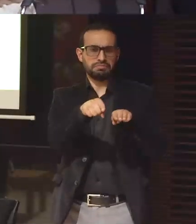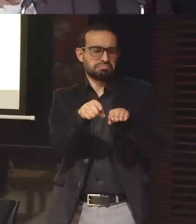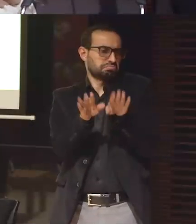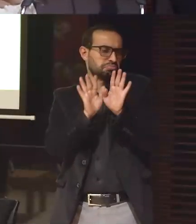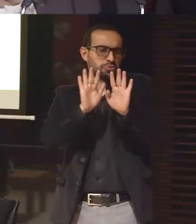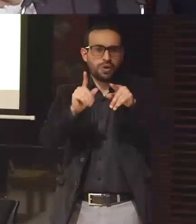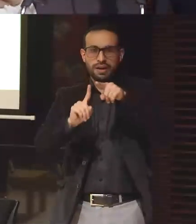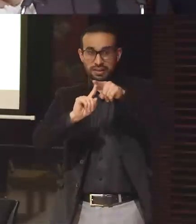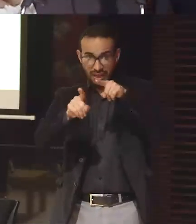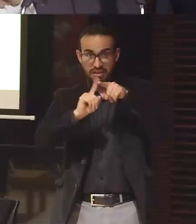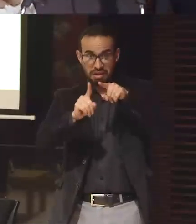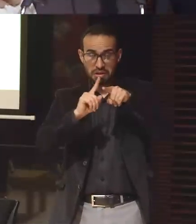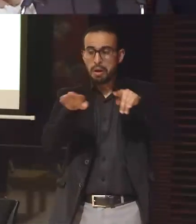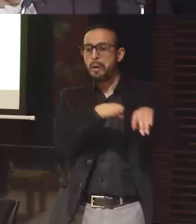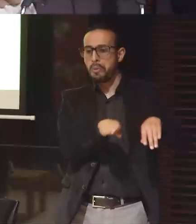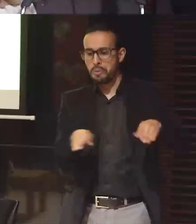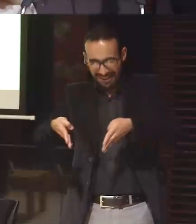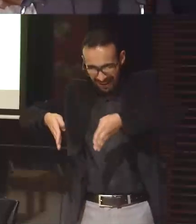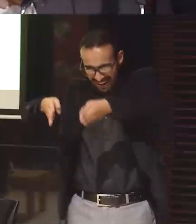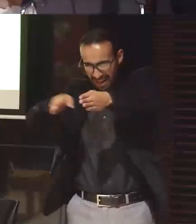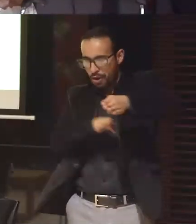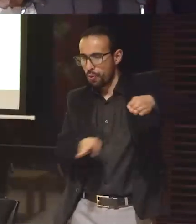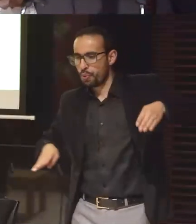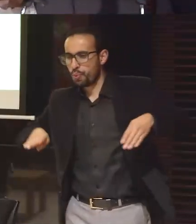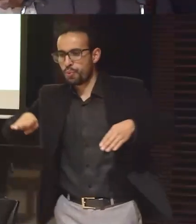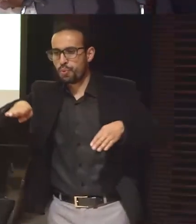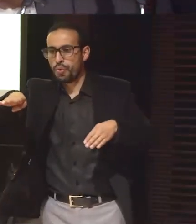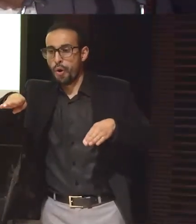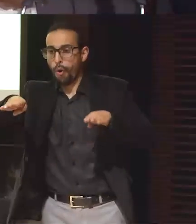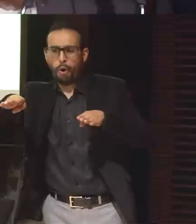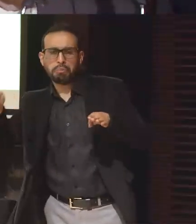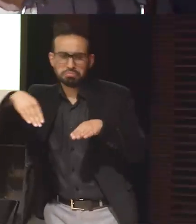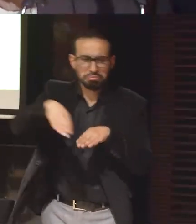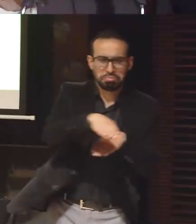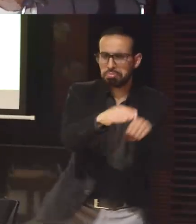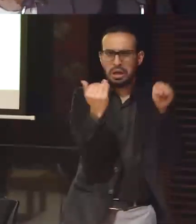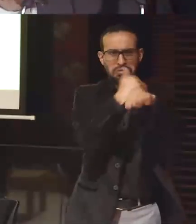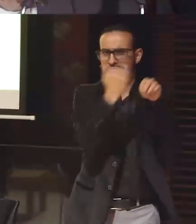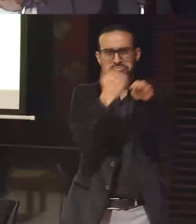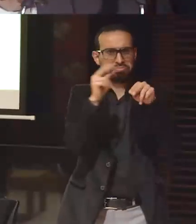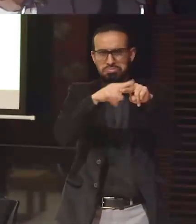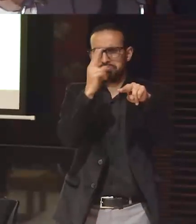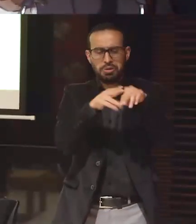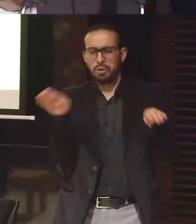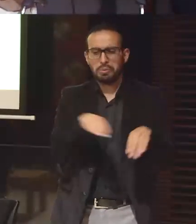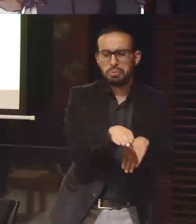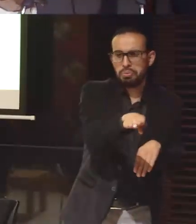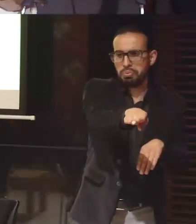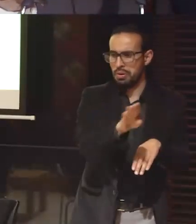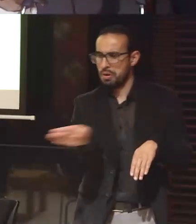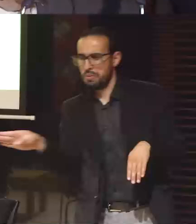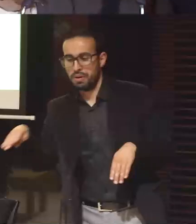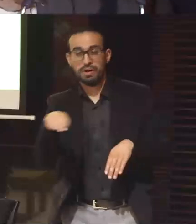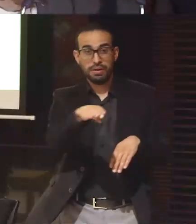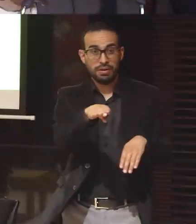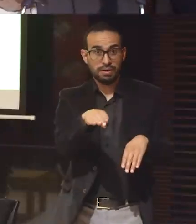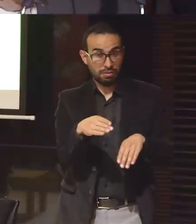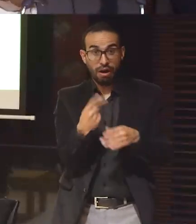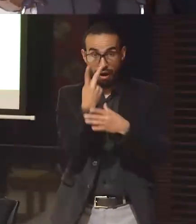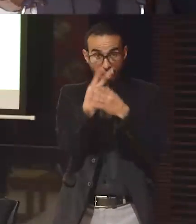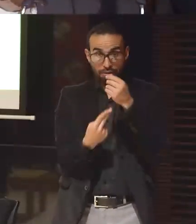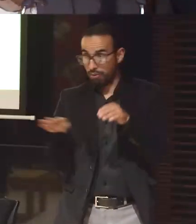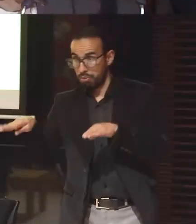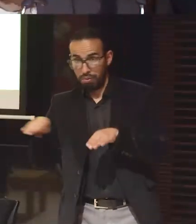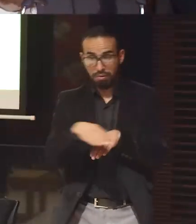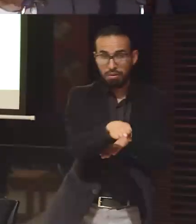meterse a la vía de Transmilenio exclusiva, pero también se pasa al mixto. Esos buses fueron los primeros buses híbridos en operación comercial en el